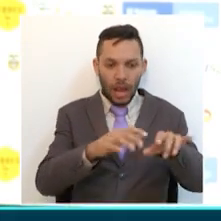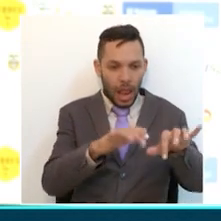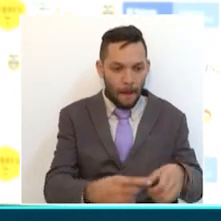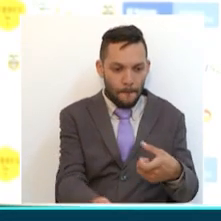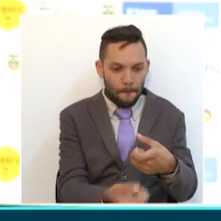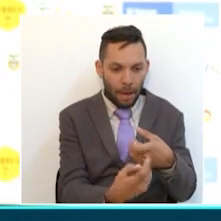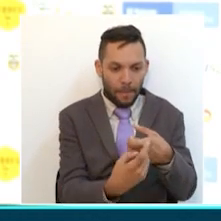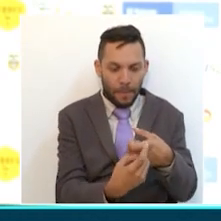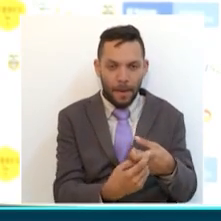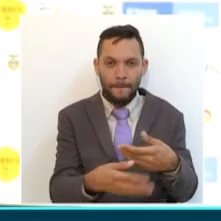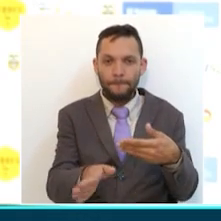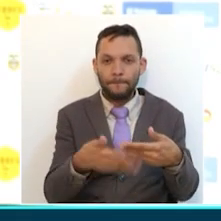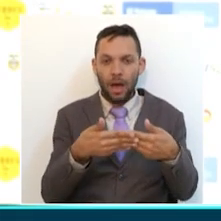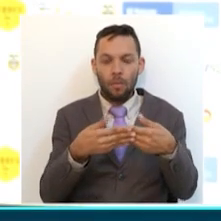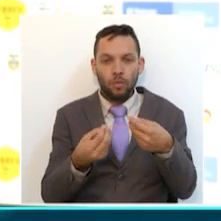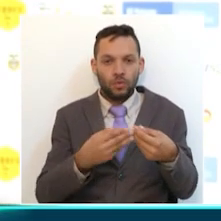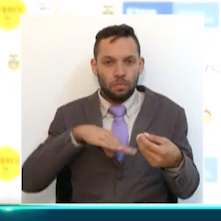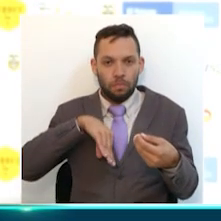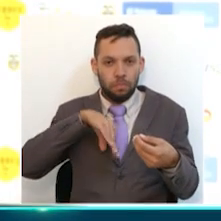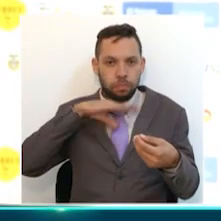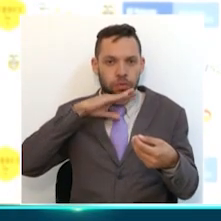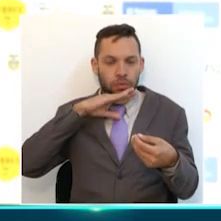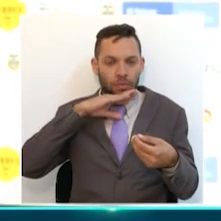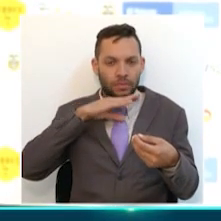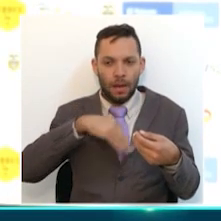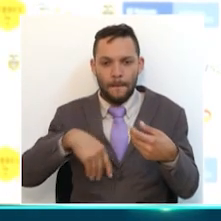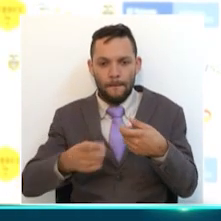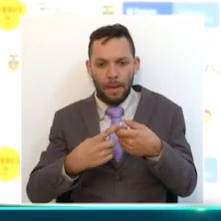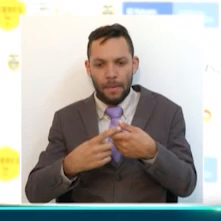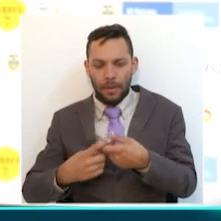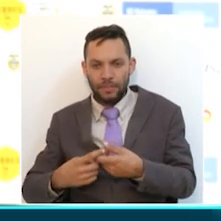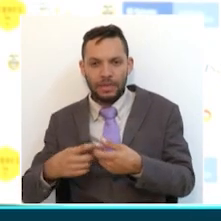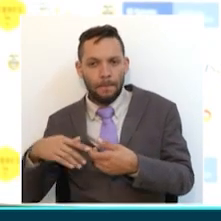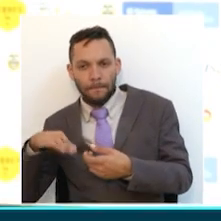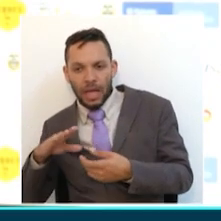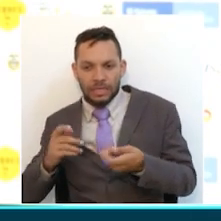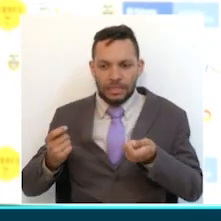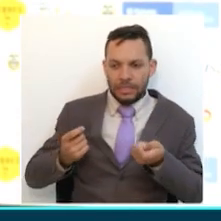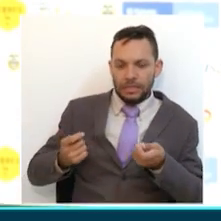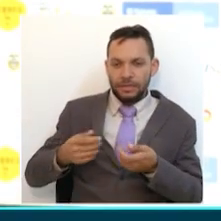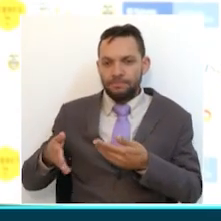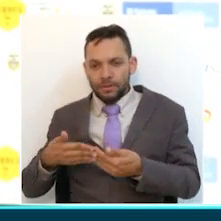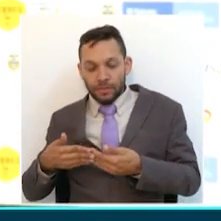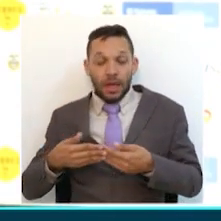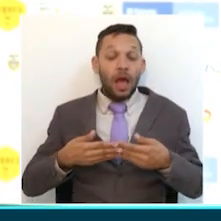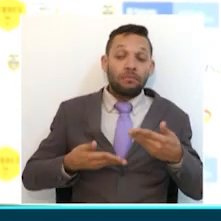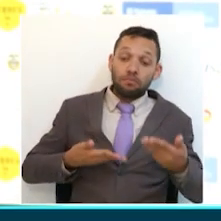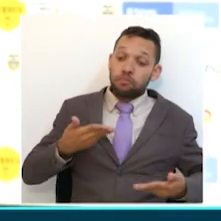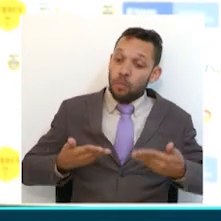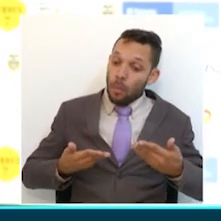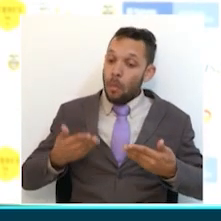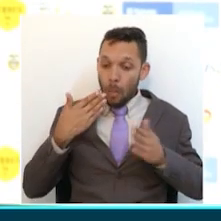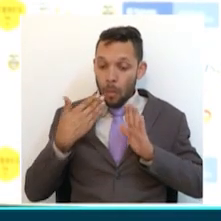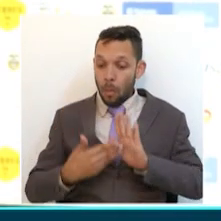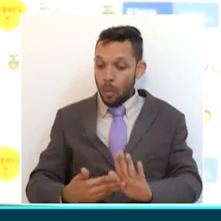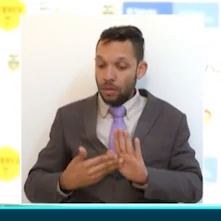un límite de número de inscritos según la capacidad del lugar y la buena noticia fue que llegamos al máximo. Eso pasa pocas veces y eso demuestra que